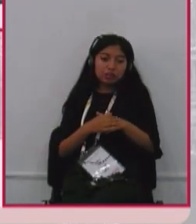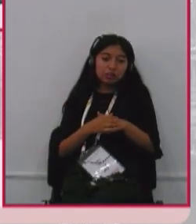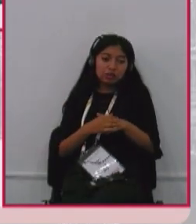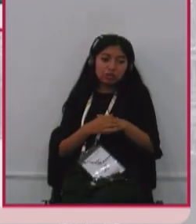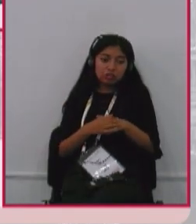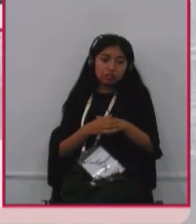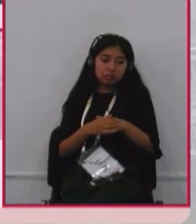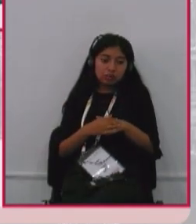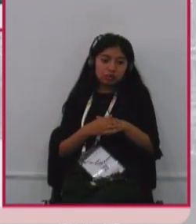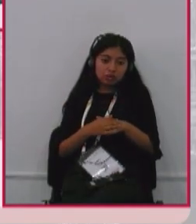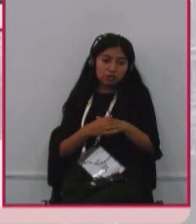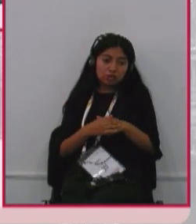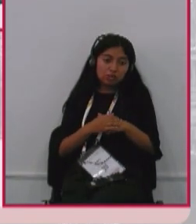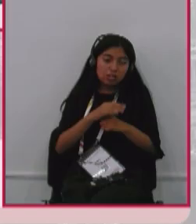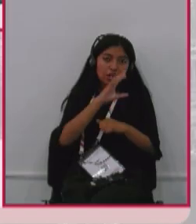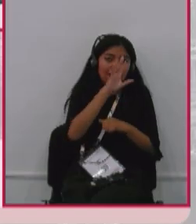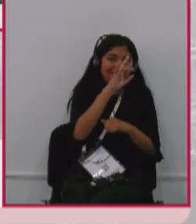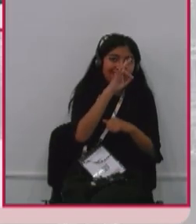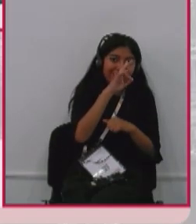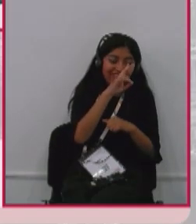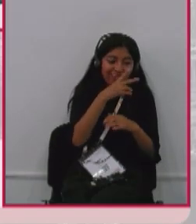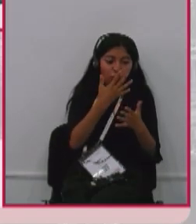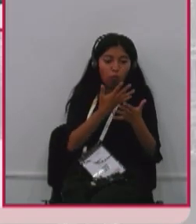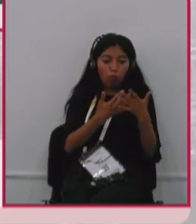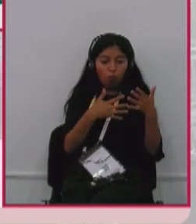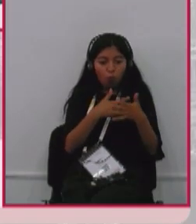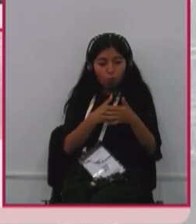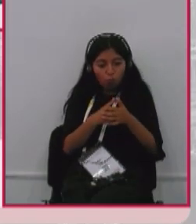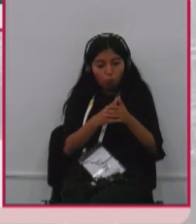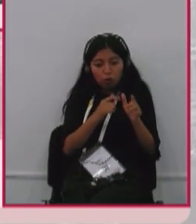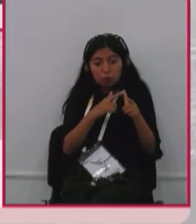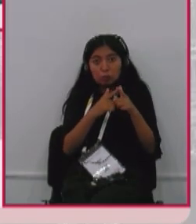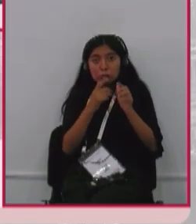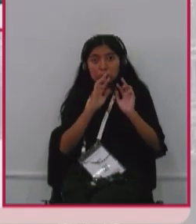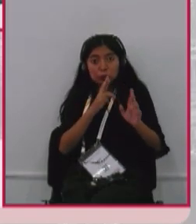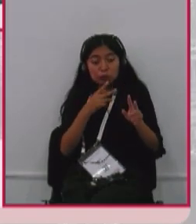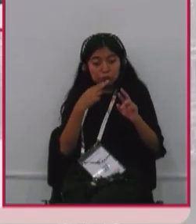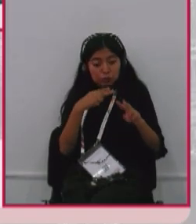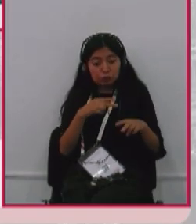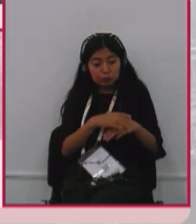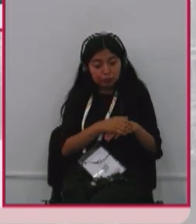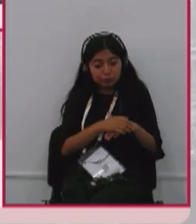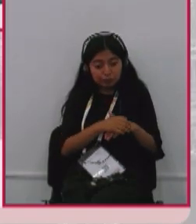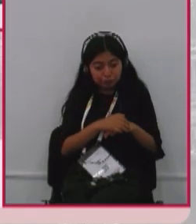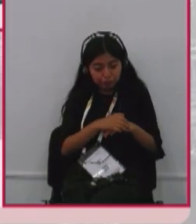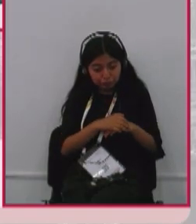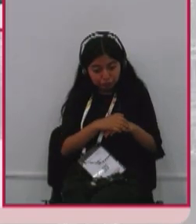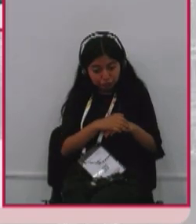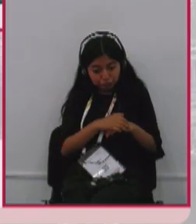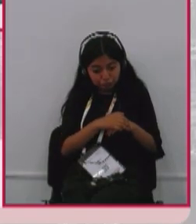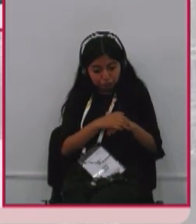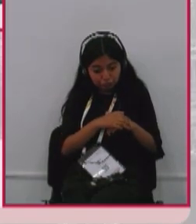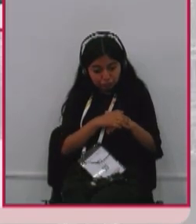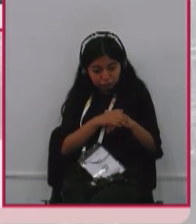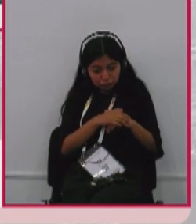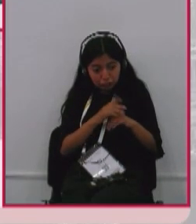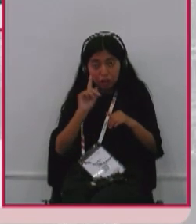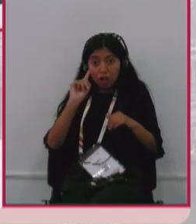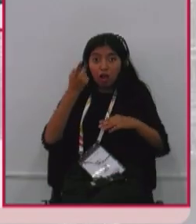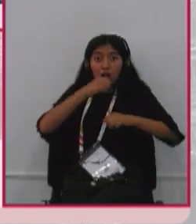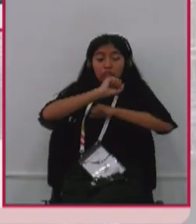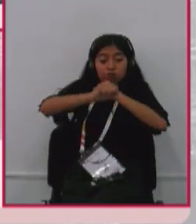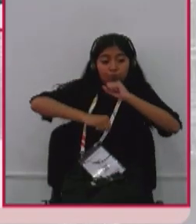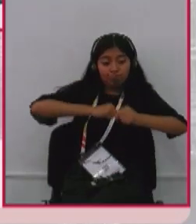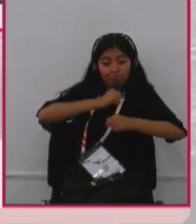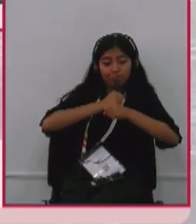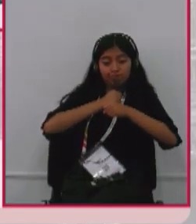la celda que ellos ya tenían, que eran 7 celdas. Entonces veamos los resultados. Aquí está el primer año de